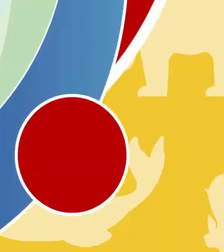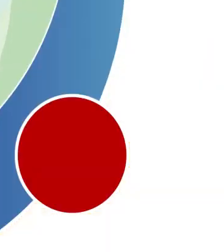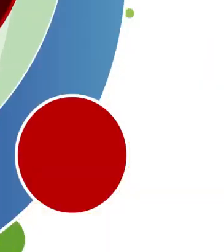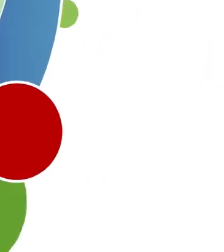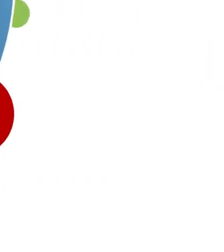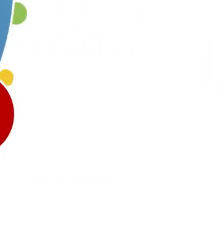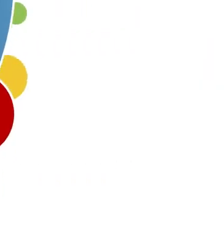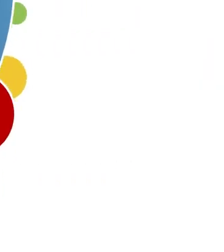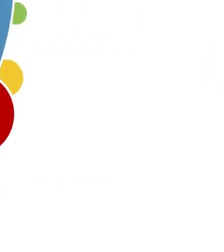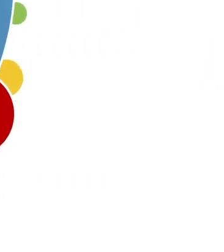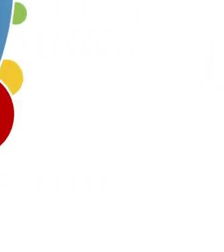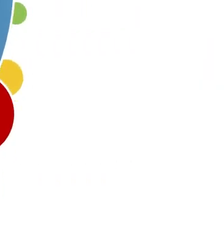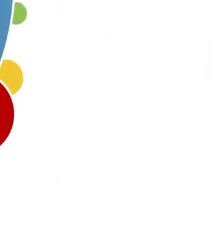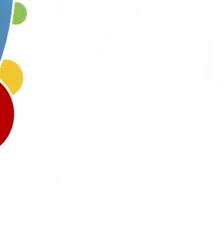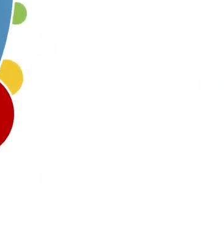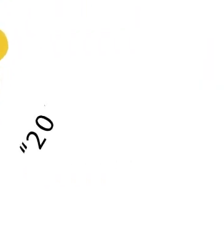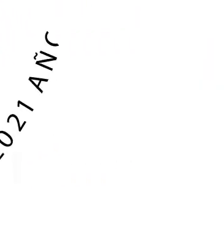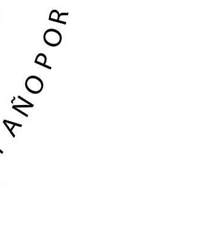Educa Bolivia.